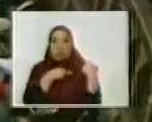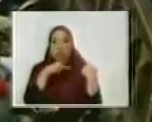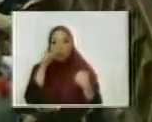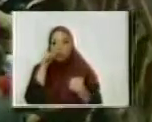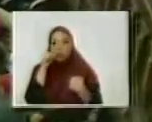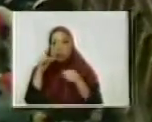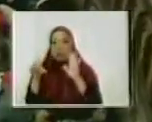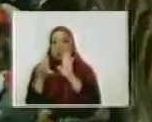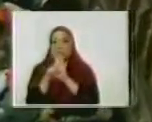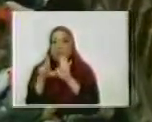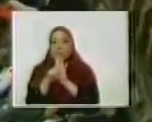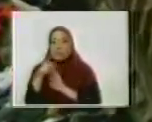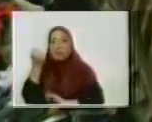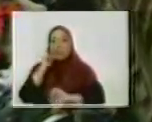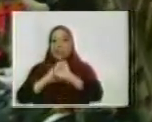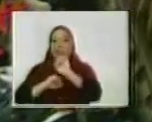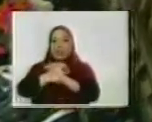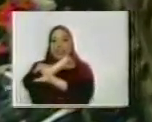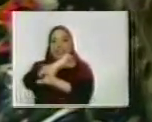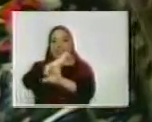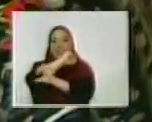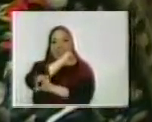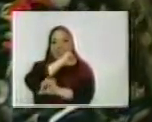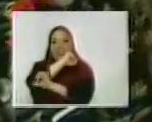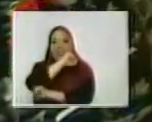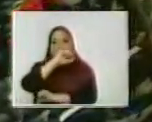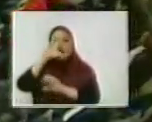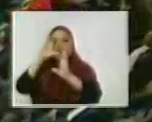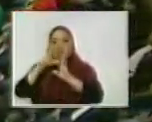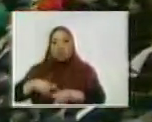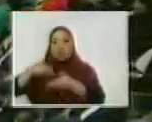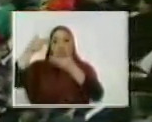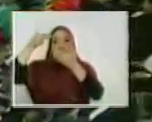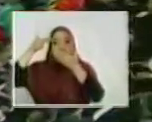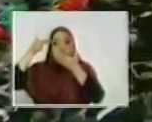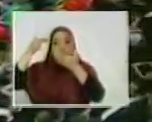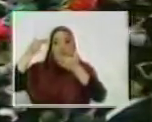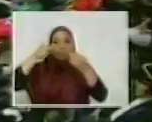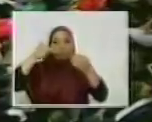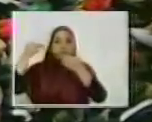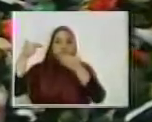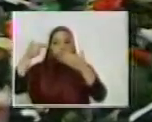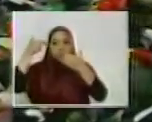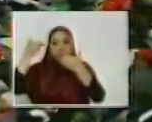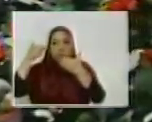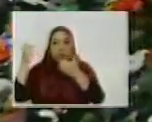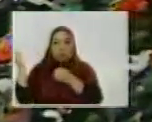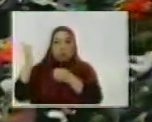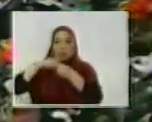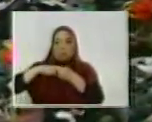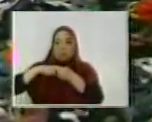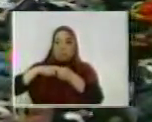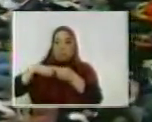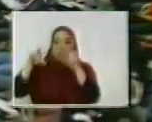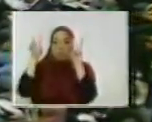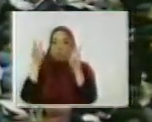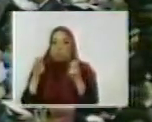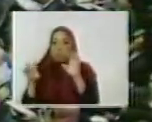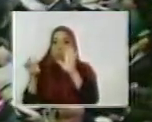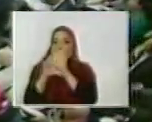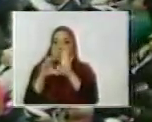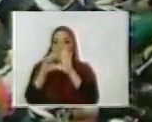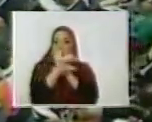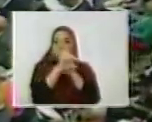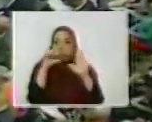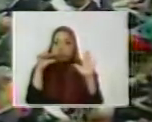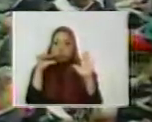Ley Orgánica contra la Delincuencia Organizada y Financiamiento del Terrorismo, la inclusión de un nuevo